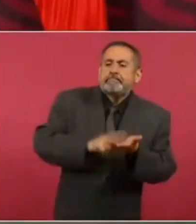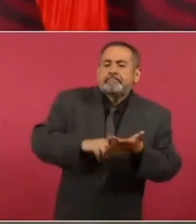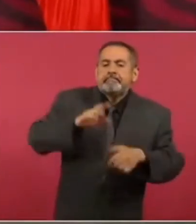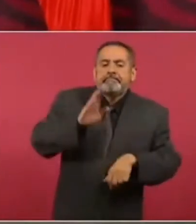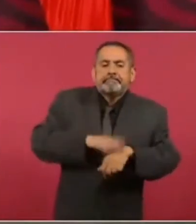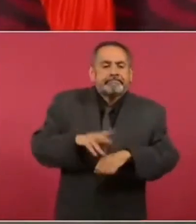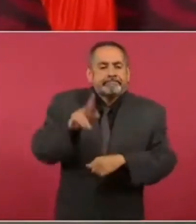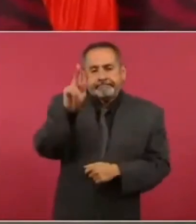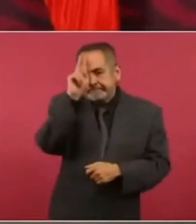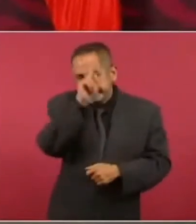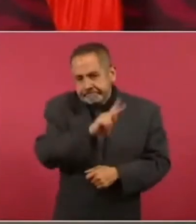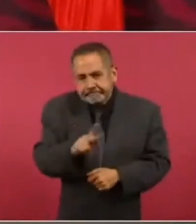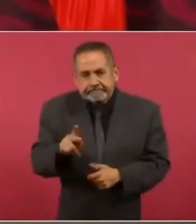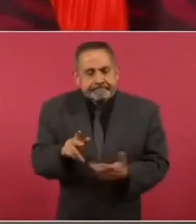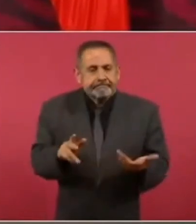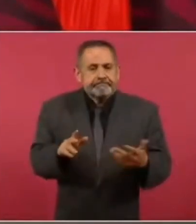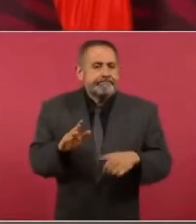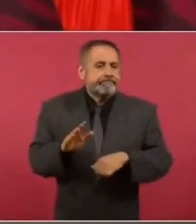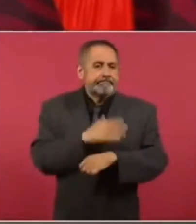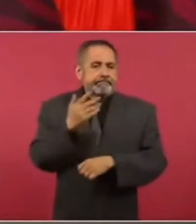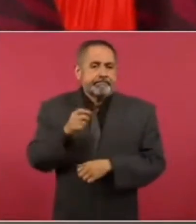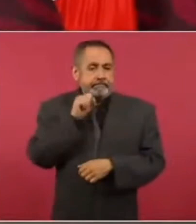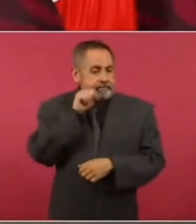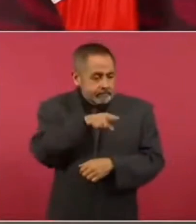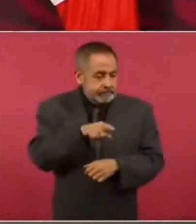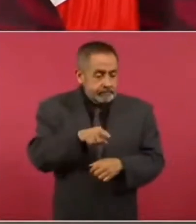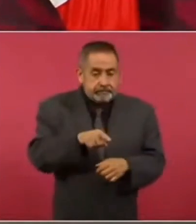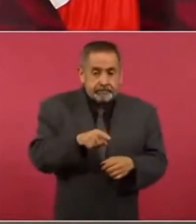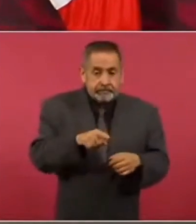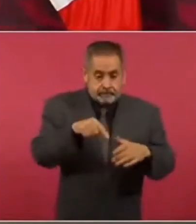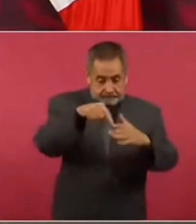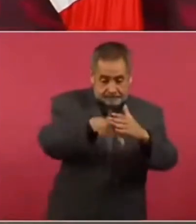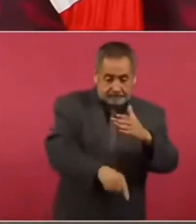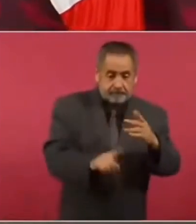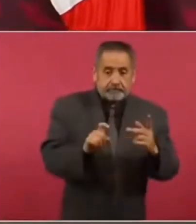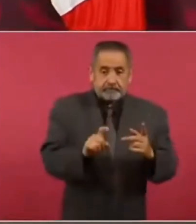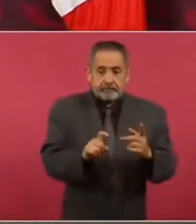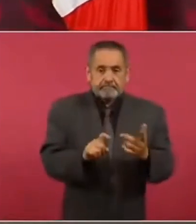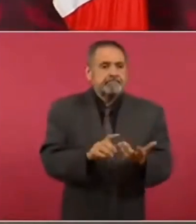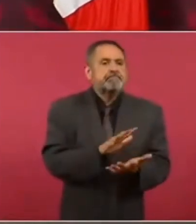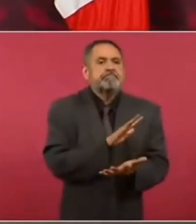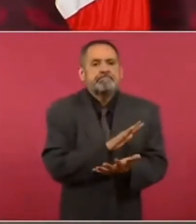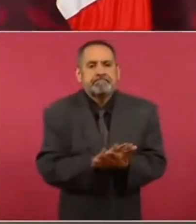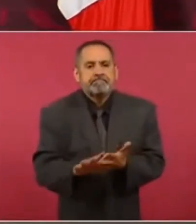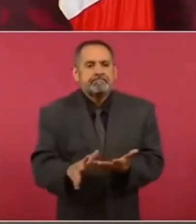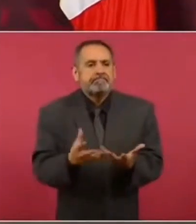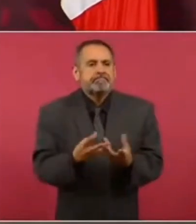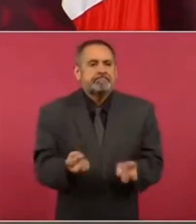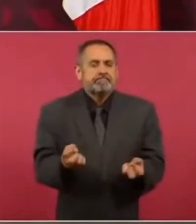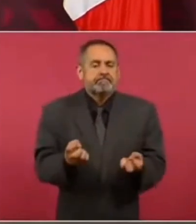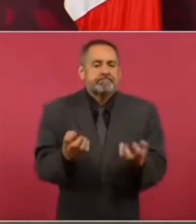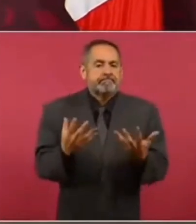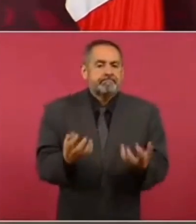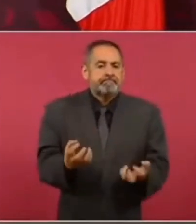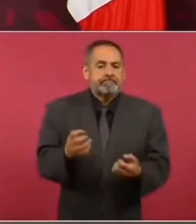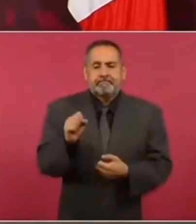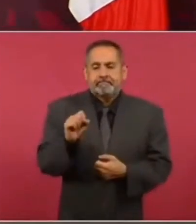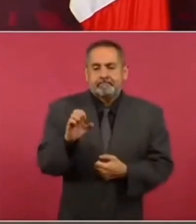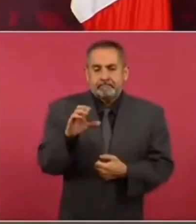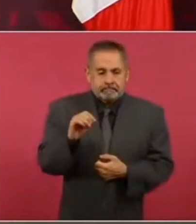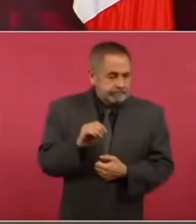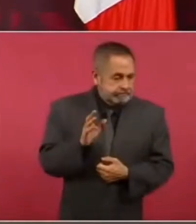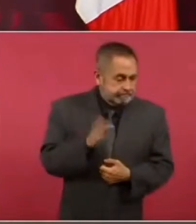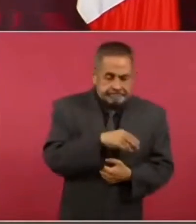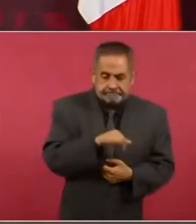Pero se agravó el problema porque se agotaron los acuíferos y empezaron a perforar